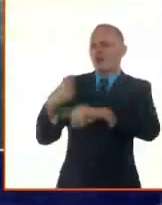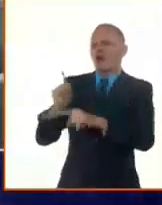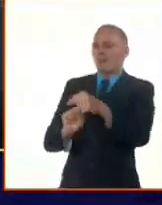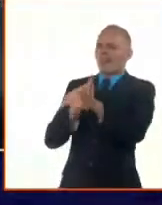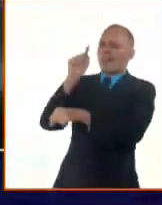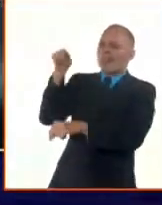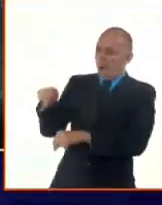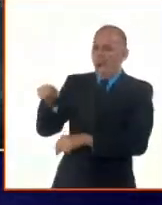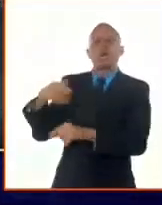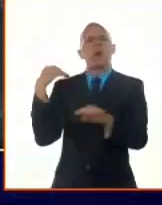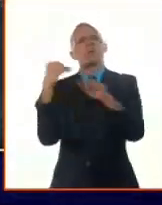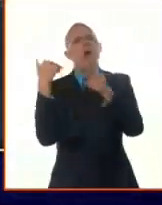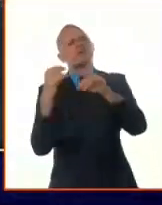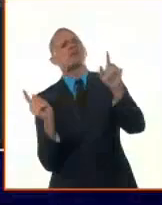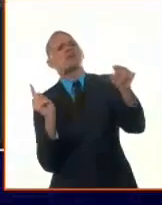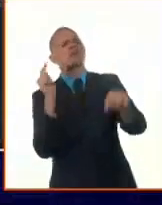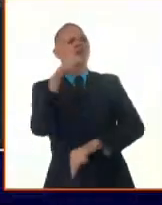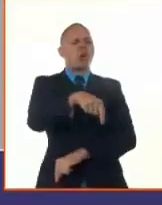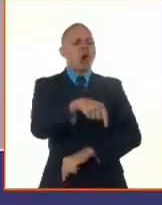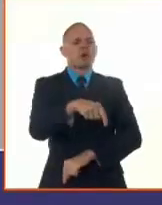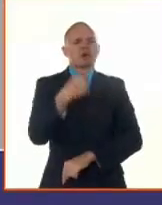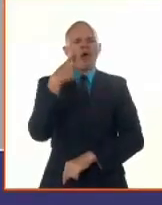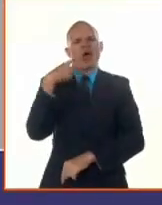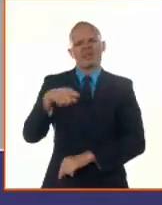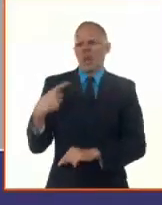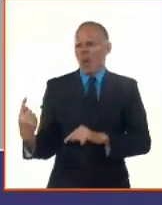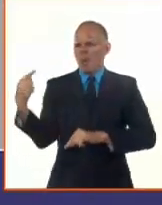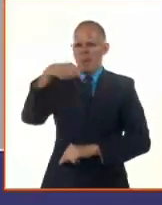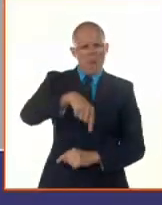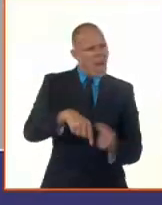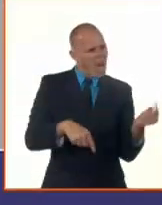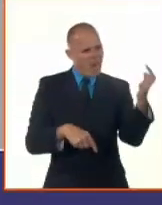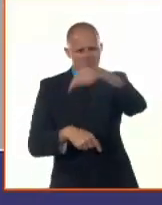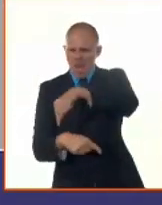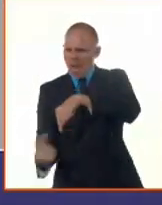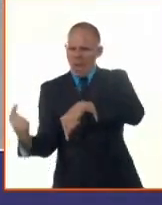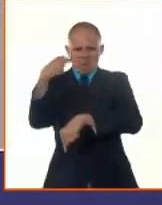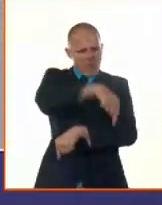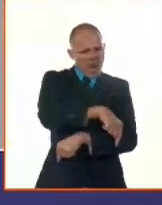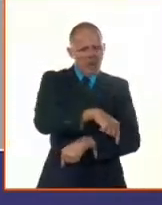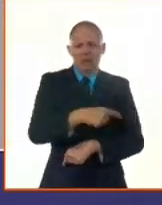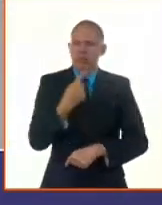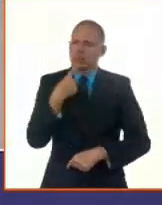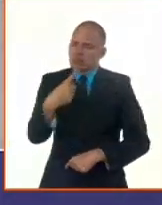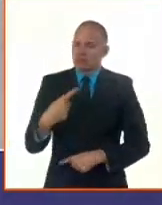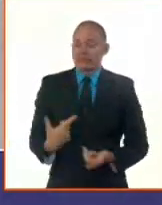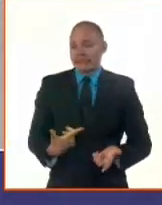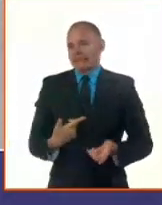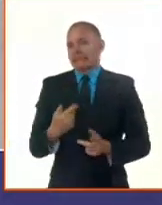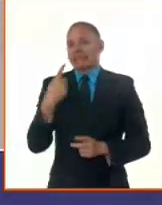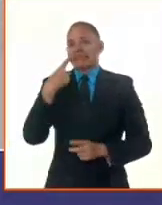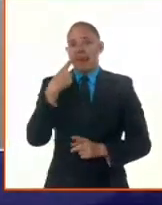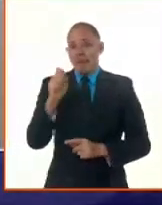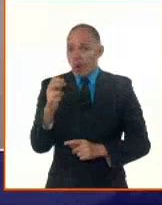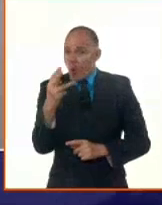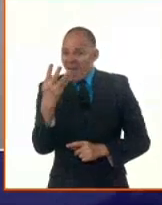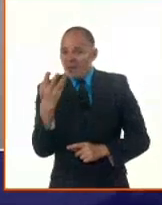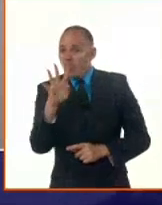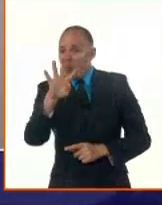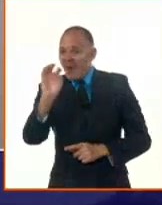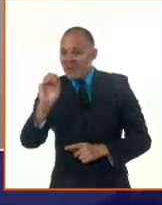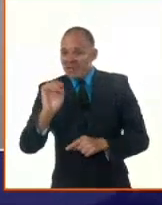herida en este intercambio de fuego cruzado milicias gazatías han lanzado de madrugada 40 cohetes desde la franja de gaza